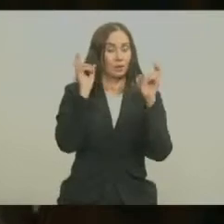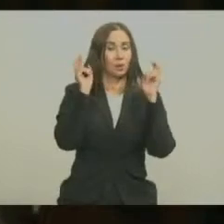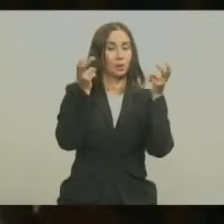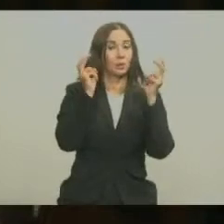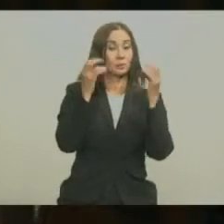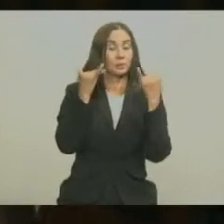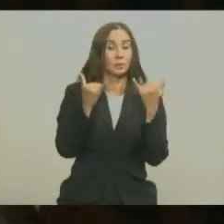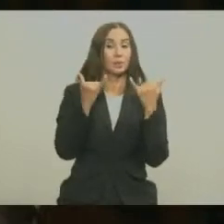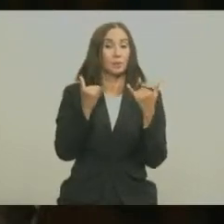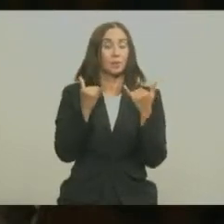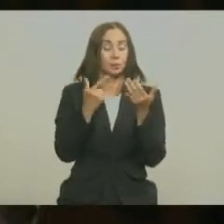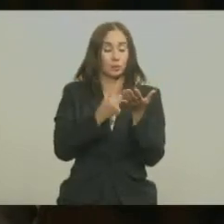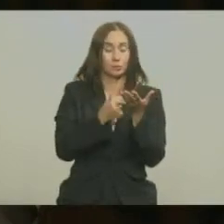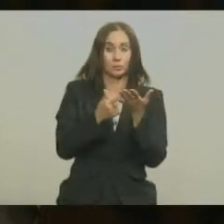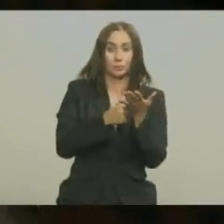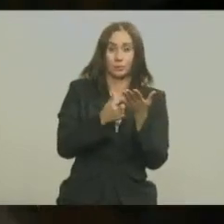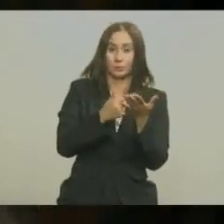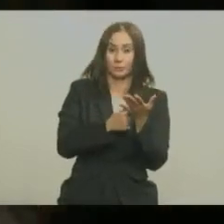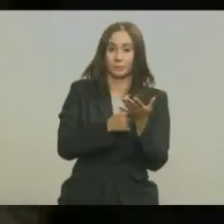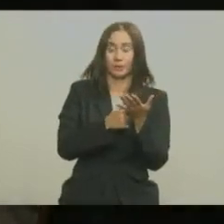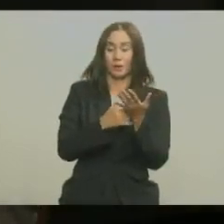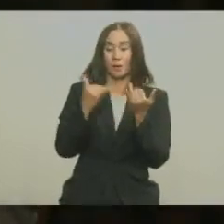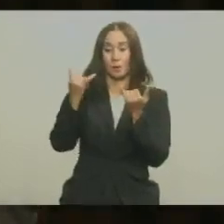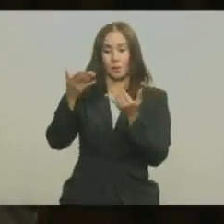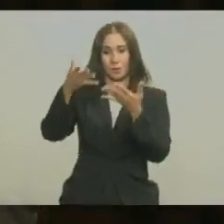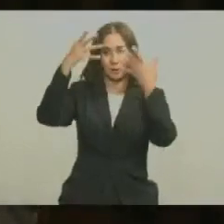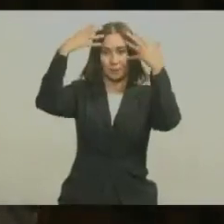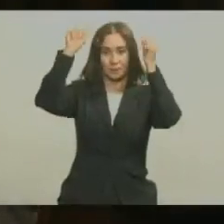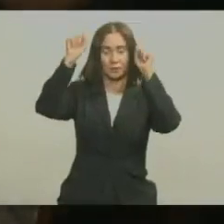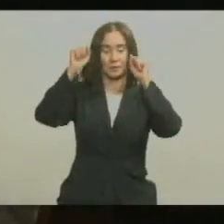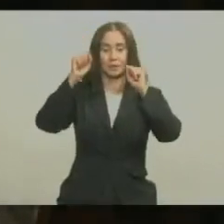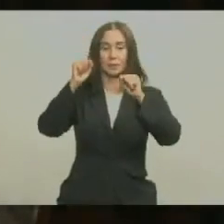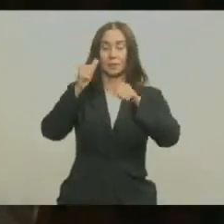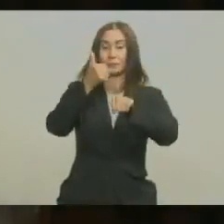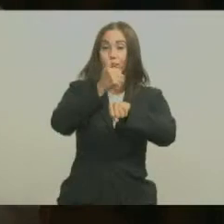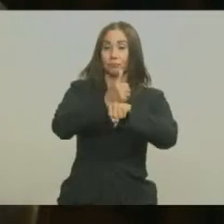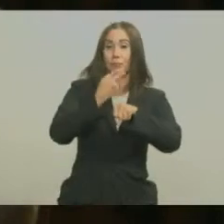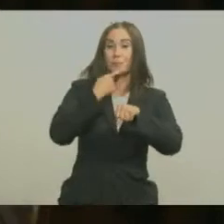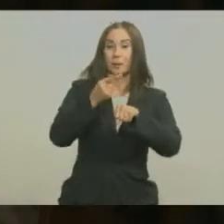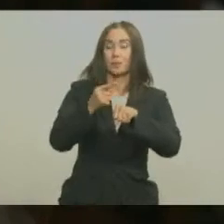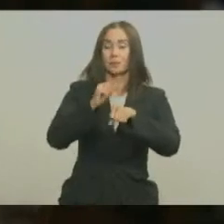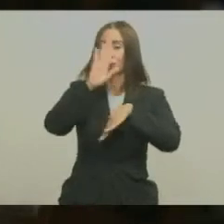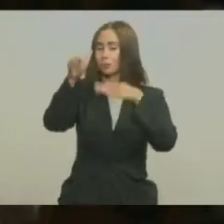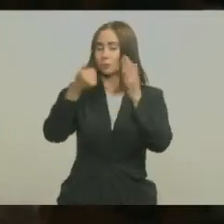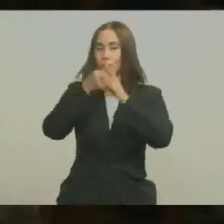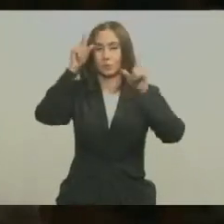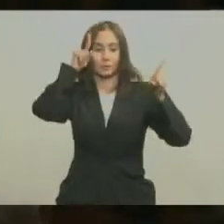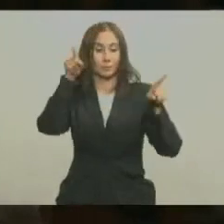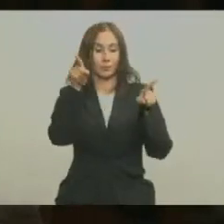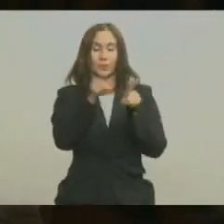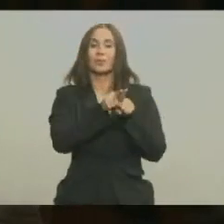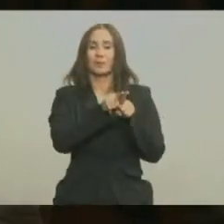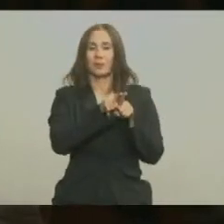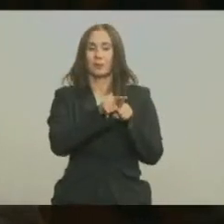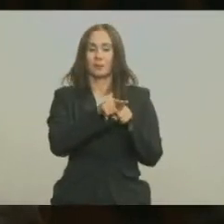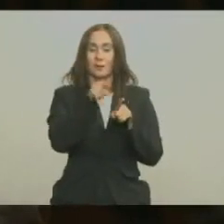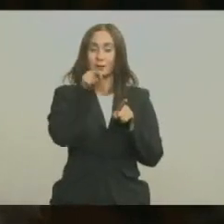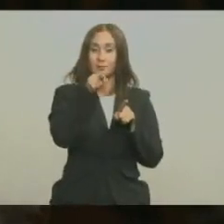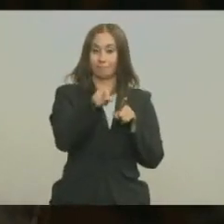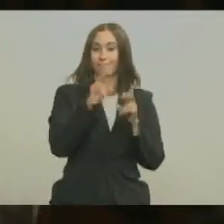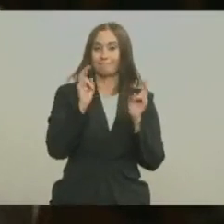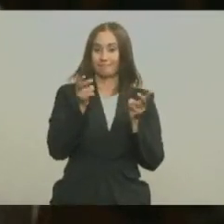los cuales, como bien ha planteado el señor presidente, estamos todos de acuerdo,